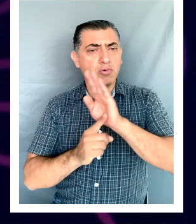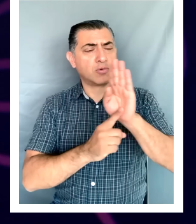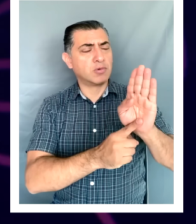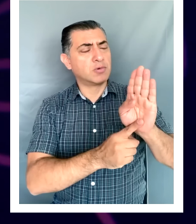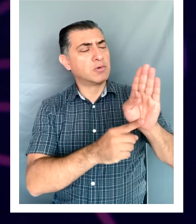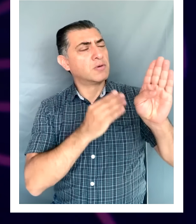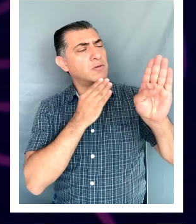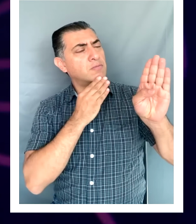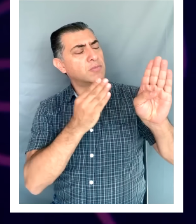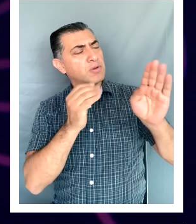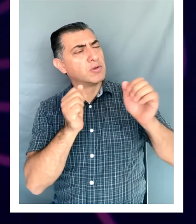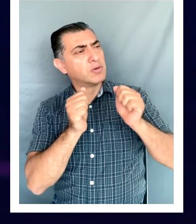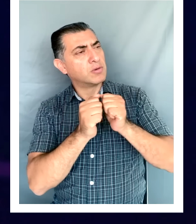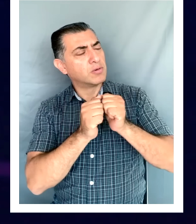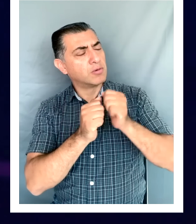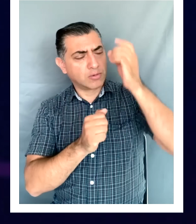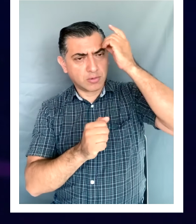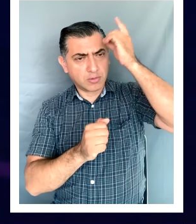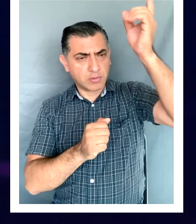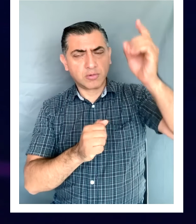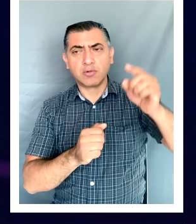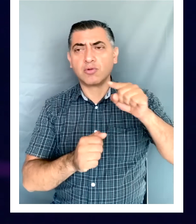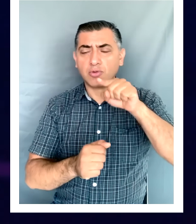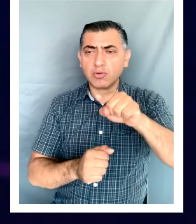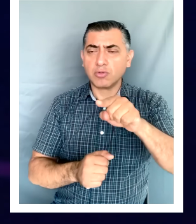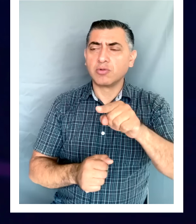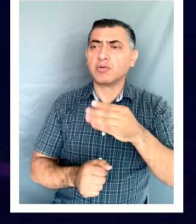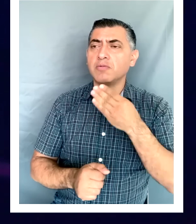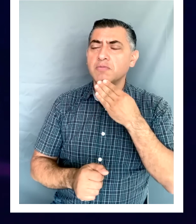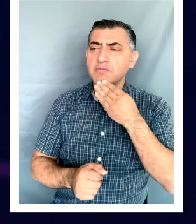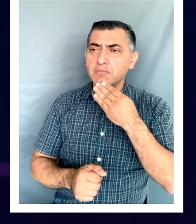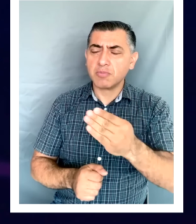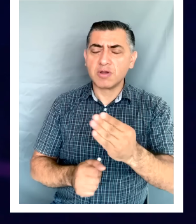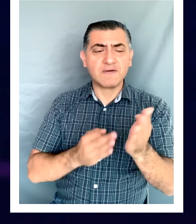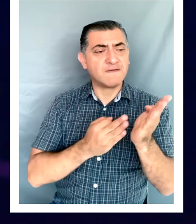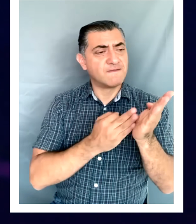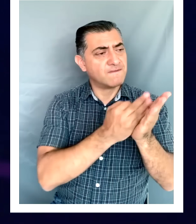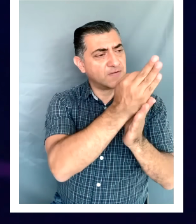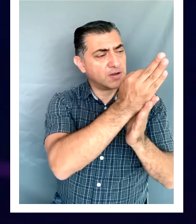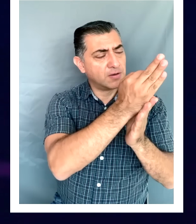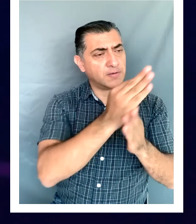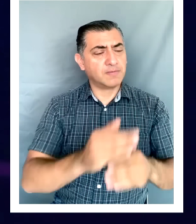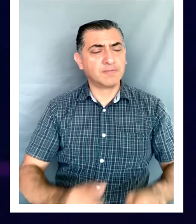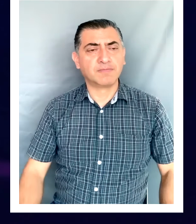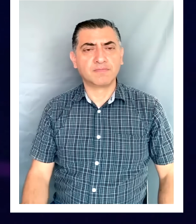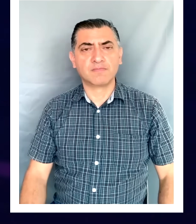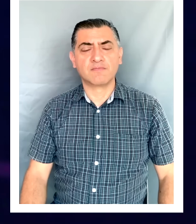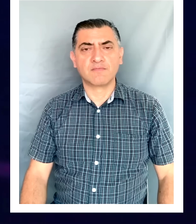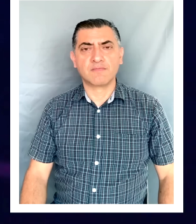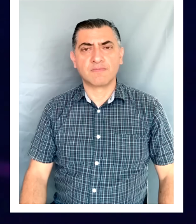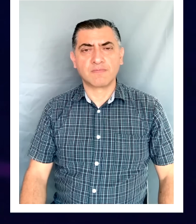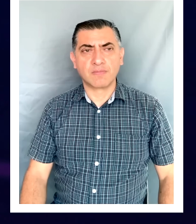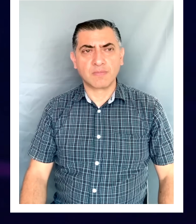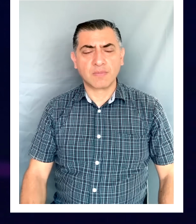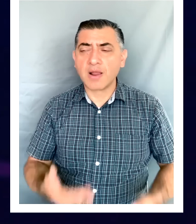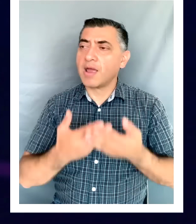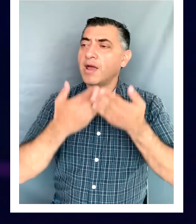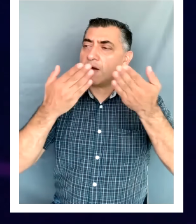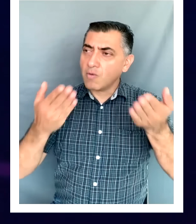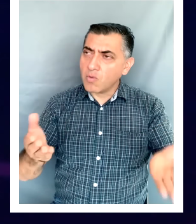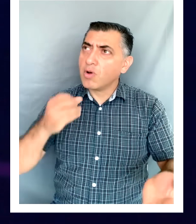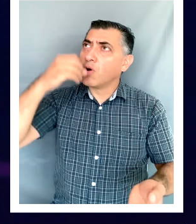y que pueda decir fuiste hasta el final un padre fiel podemos orar y